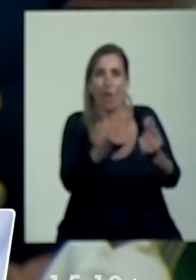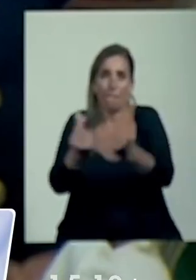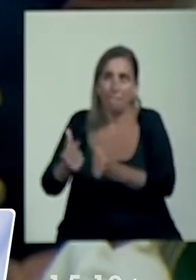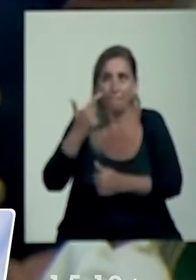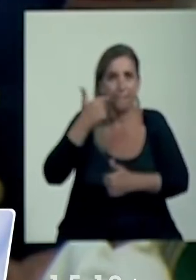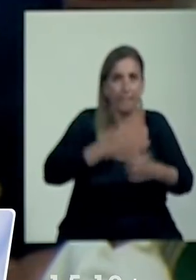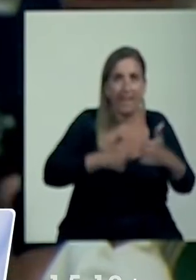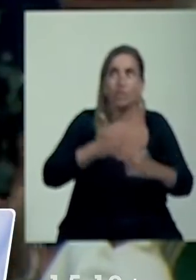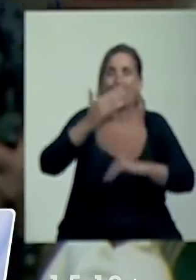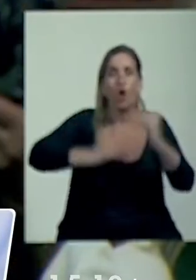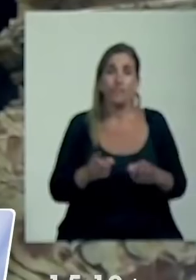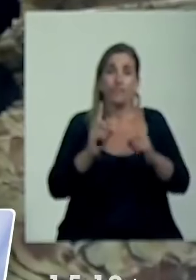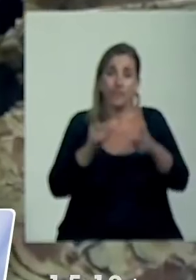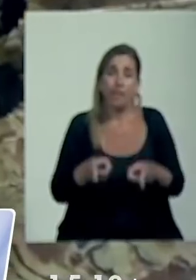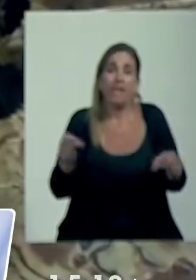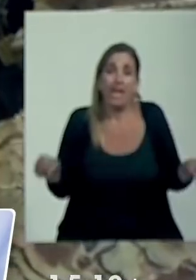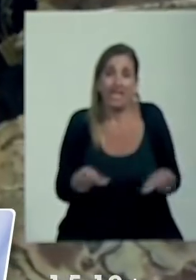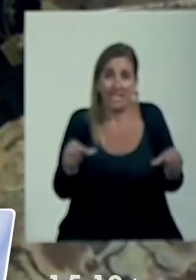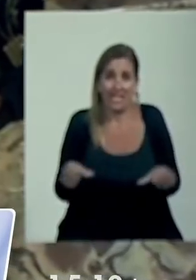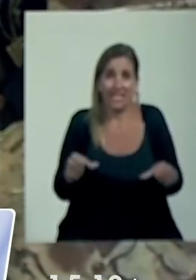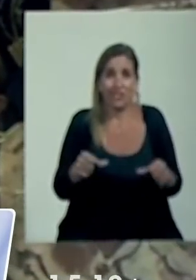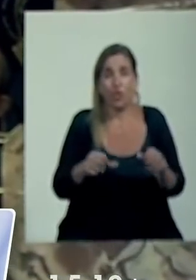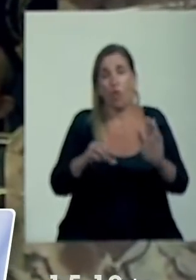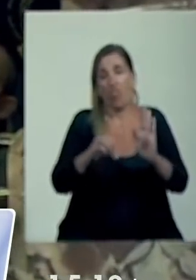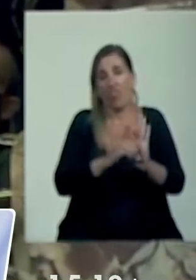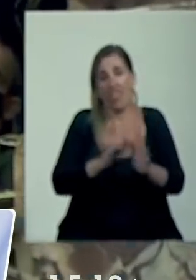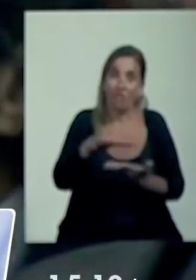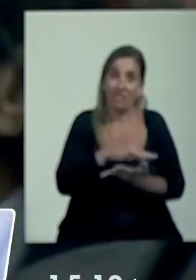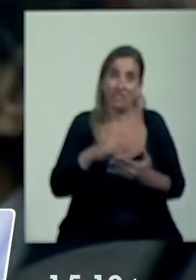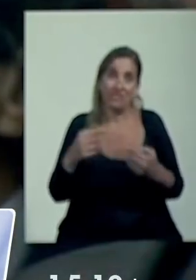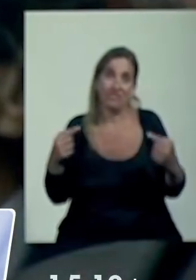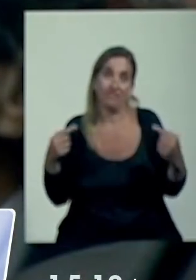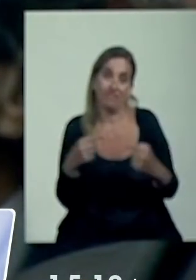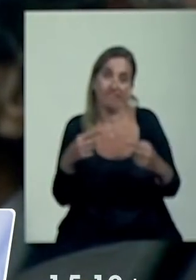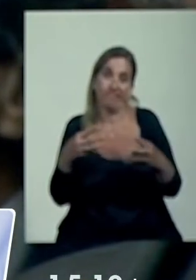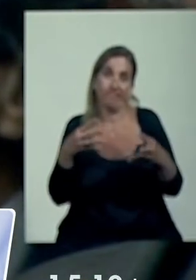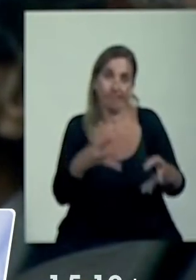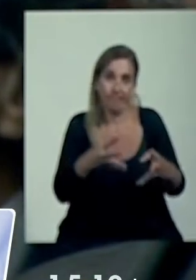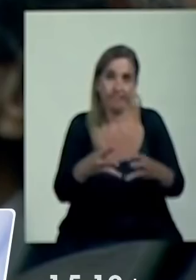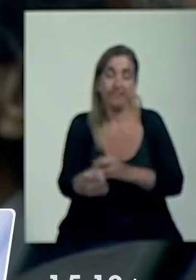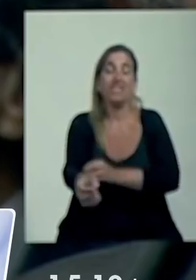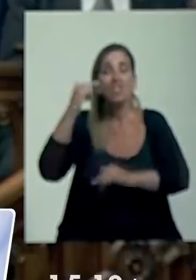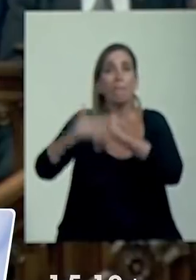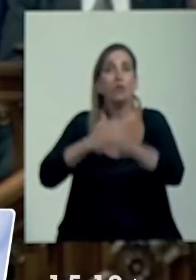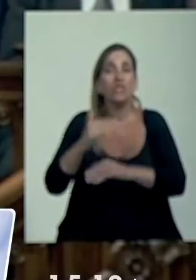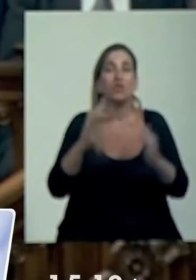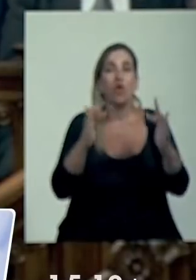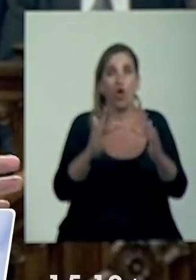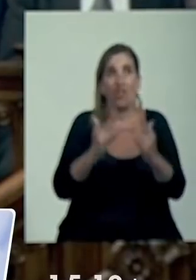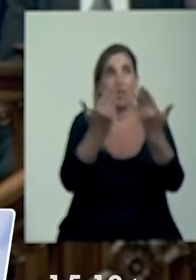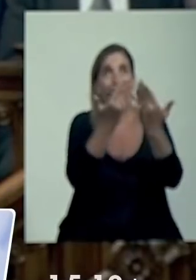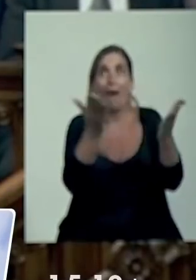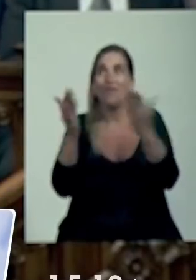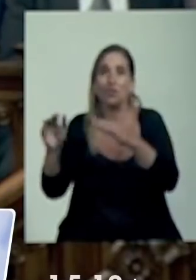defiendo los artículos voy a todos lados defendiendo lo pero si mañana resulta que gana el sí meto yo el ine en bolsa y digo bueno el soberano no